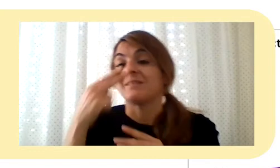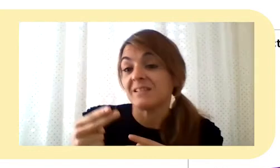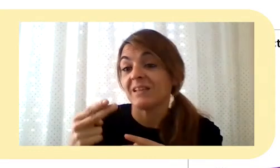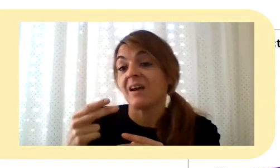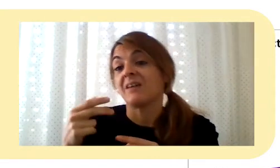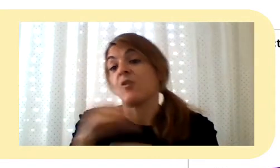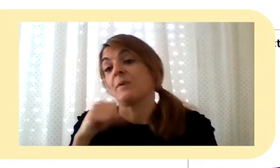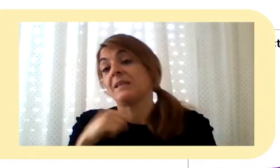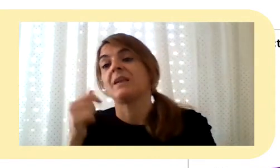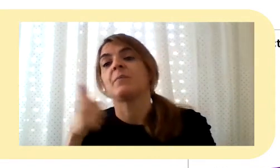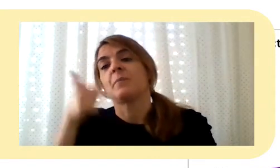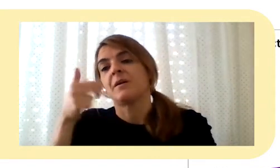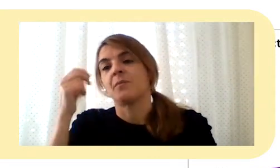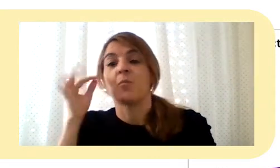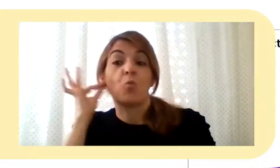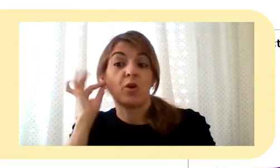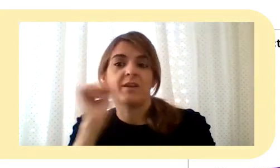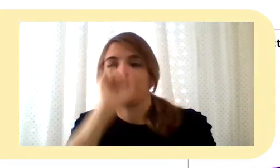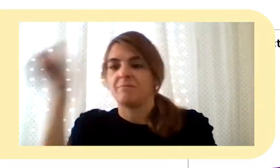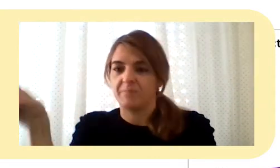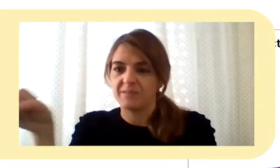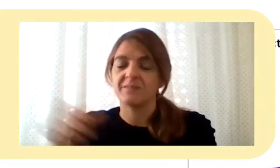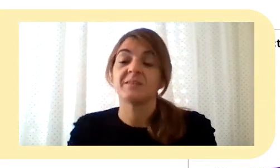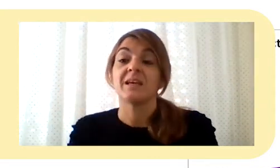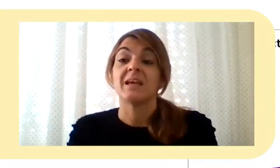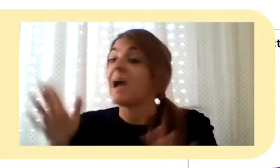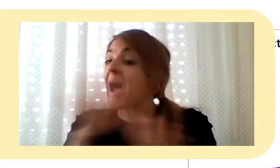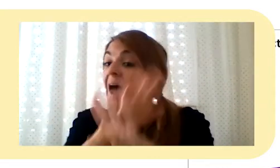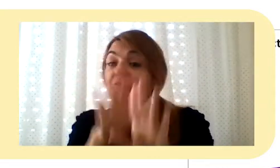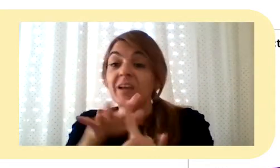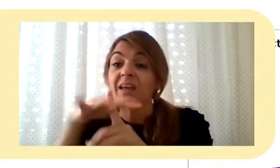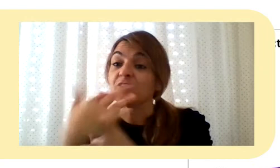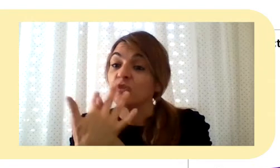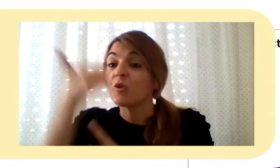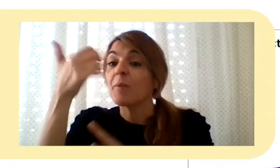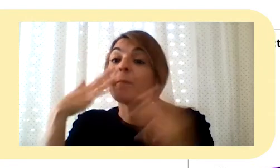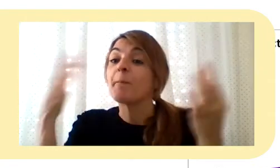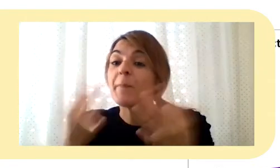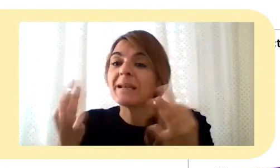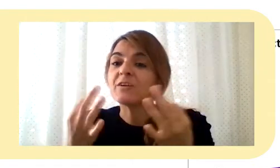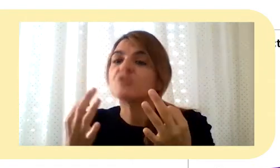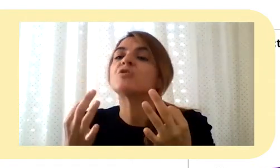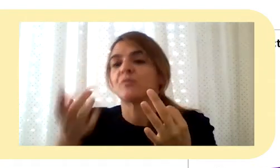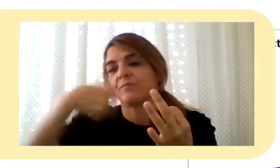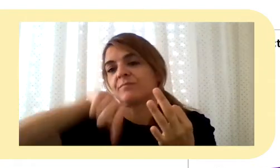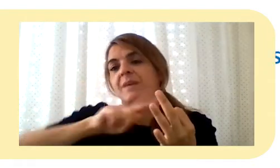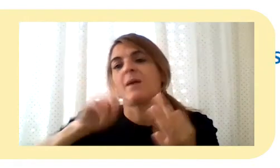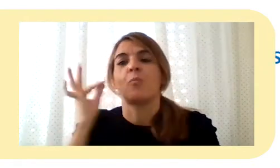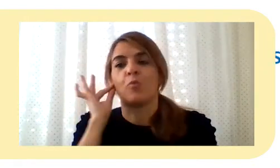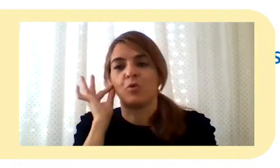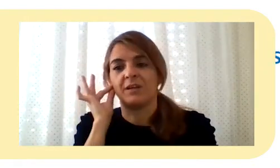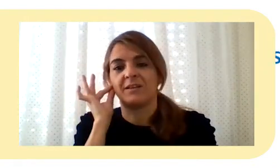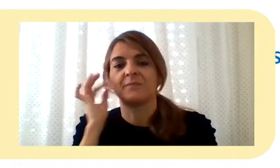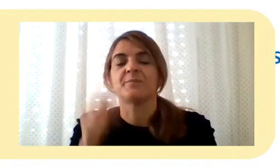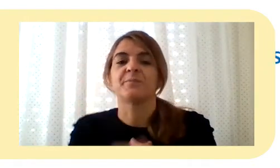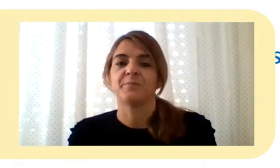más mujeres que hombres. Es decir, que nos hemos movido en entorno, más mujeres que hombres en entorno de riesgo de contagio. Si